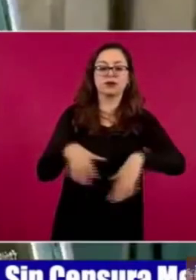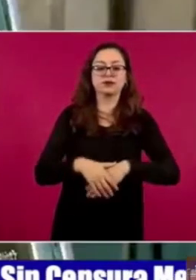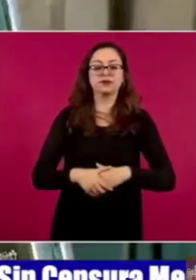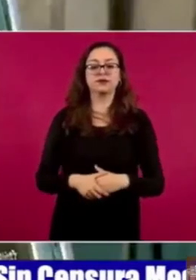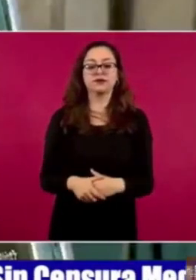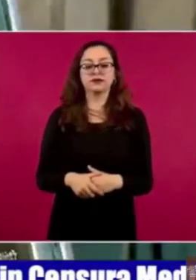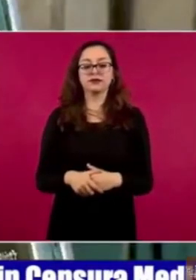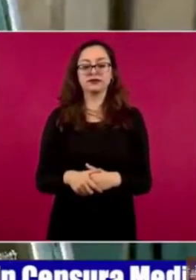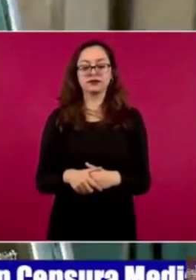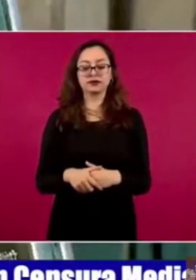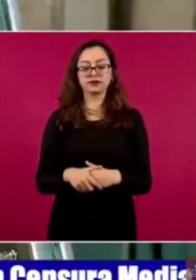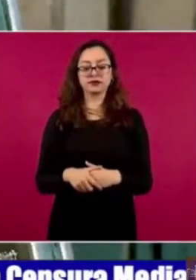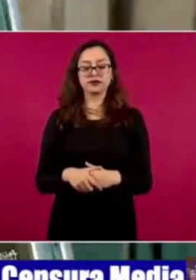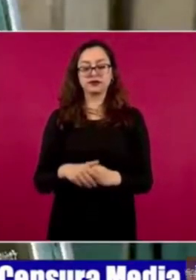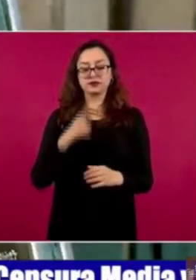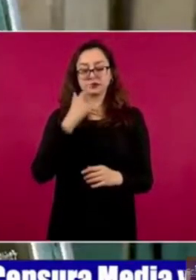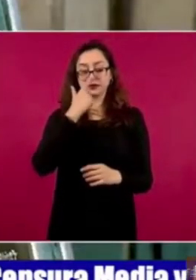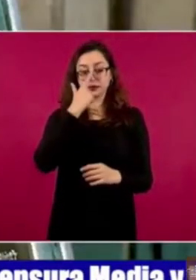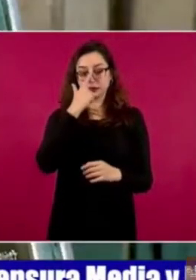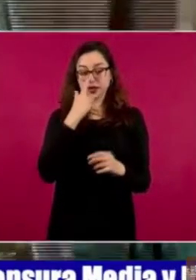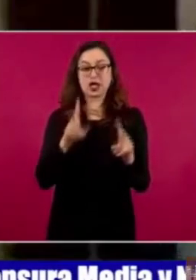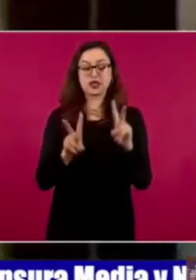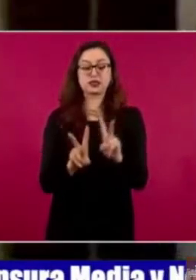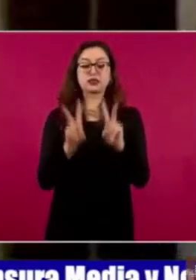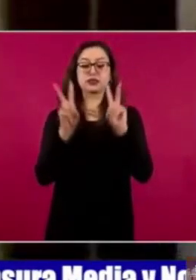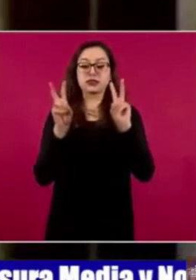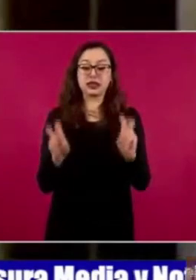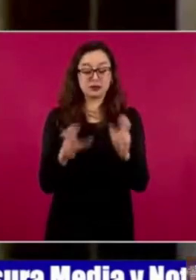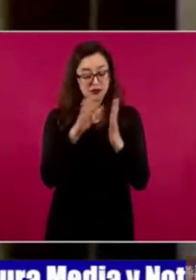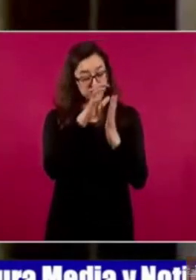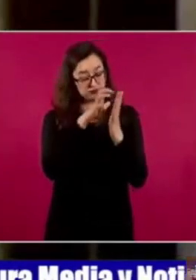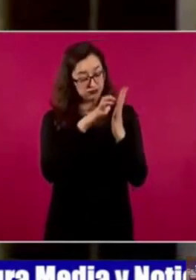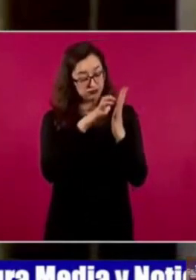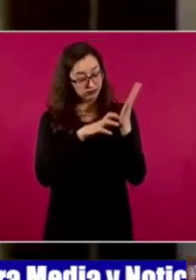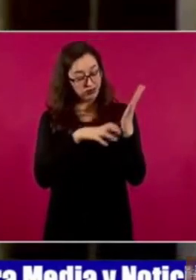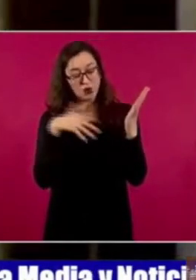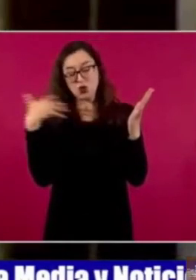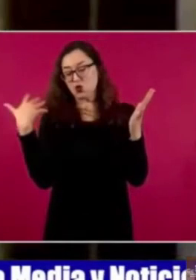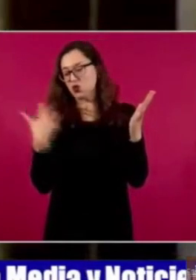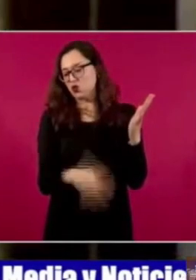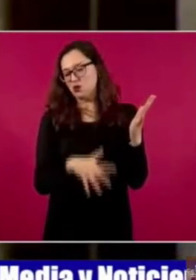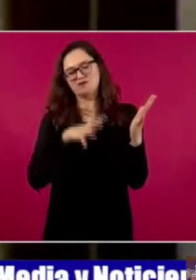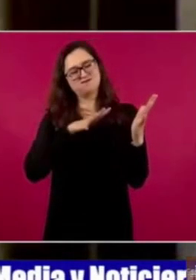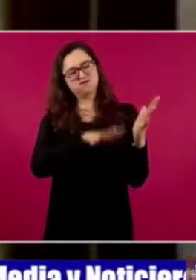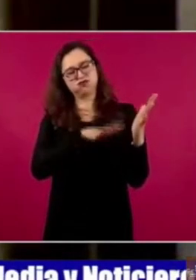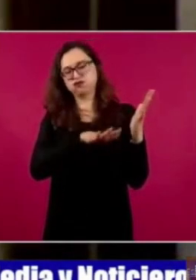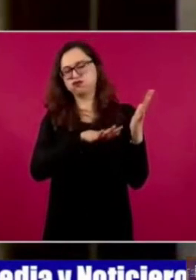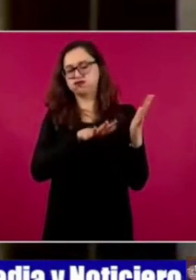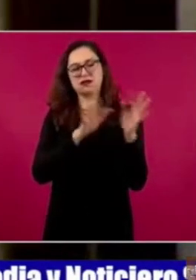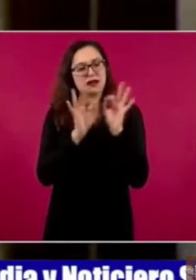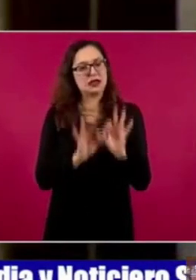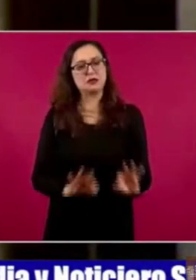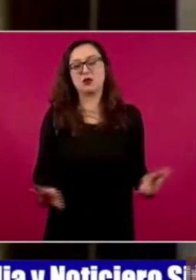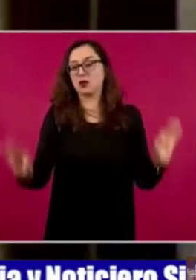Se trata de uno de los textos de mayor trascendencia en la historia de México.